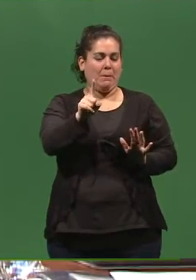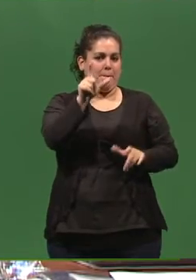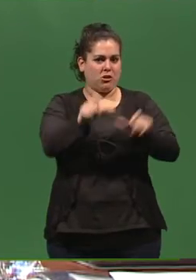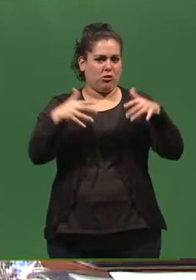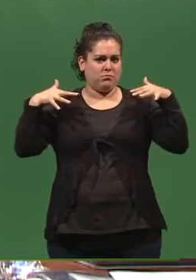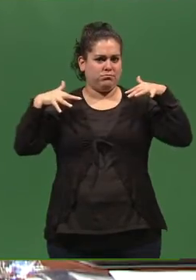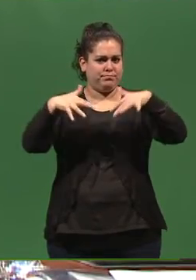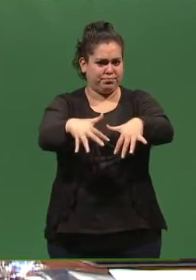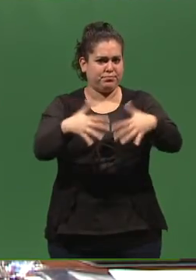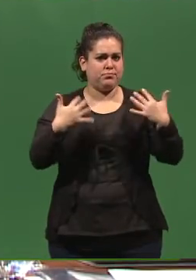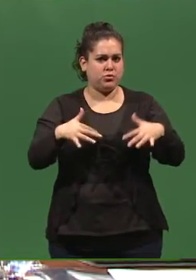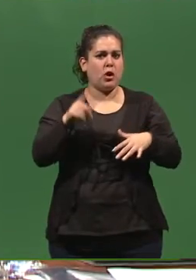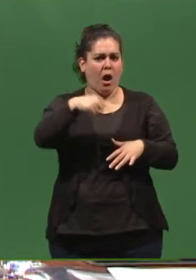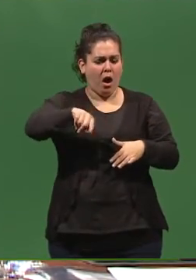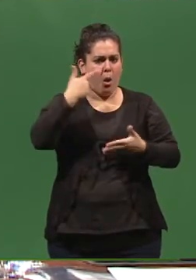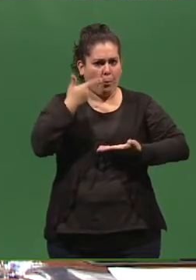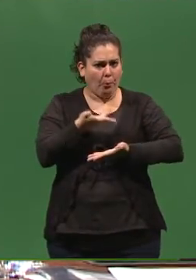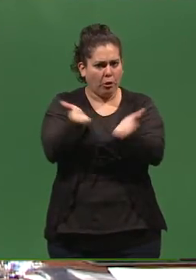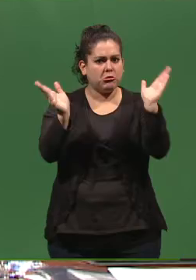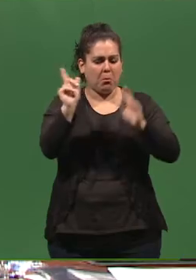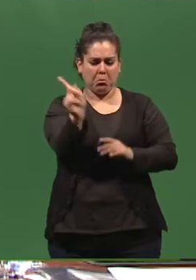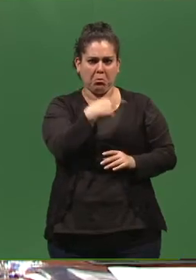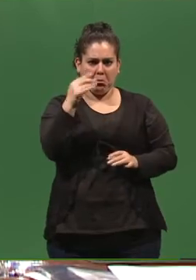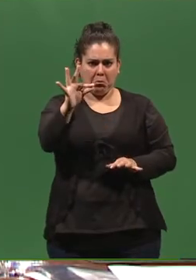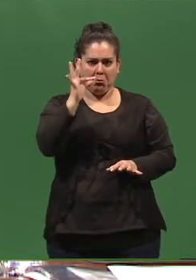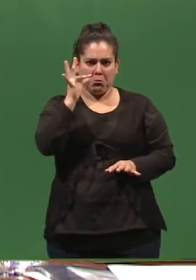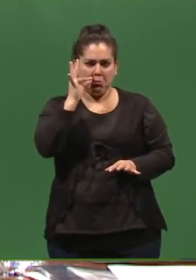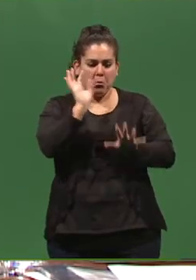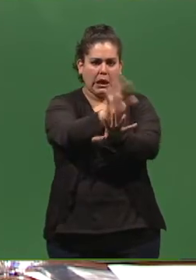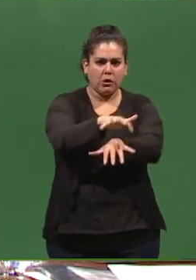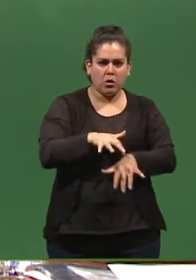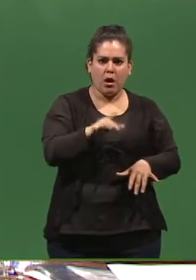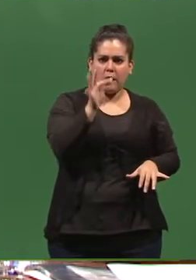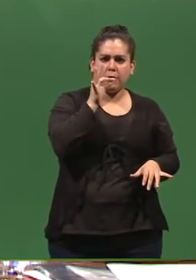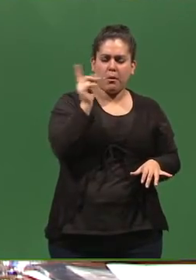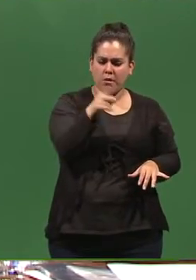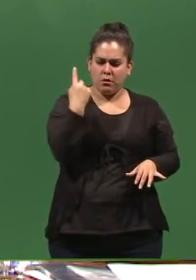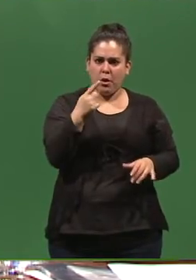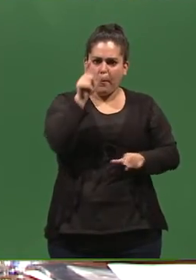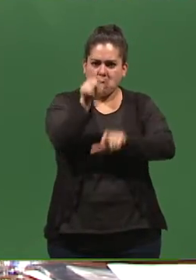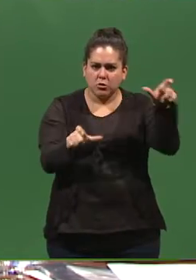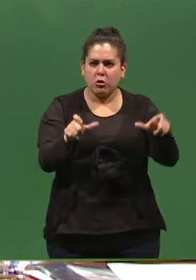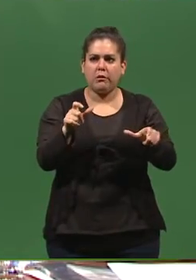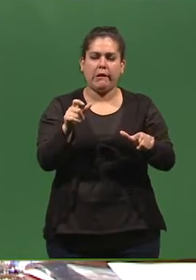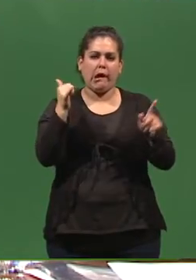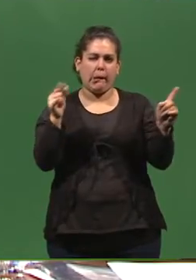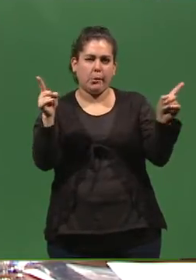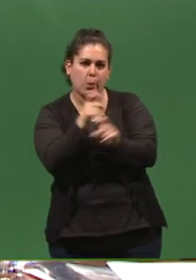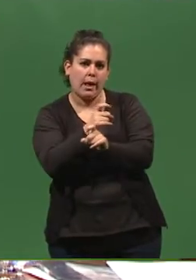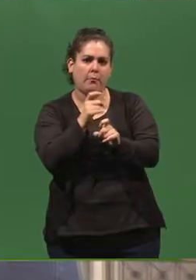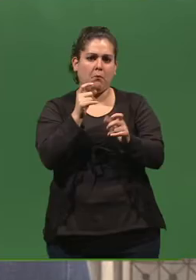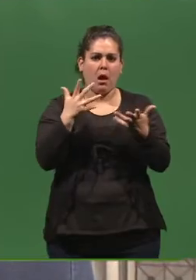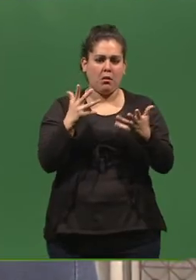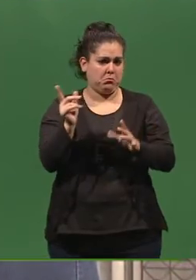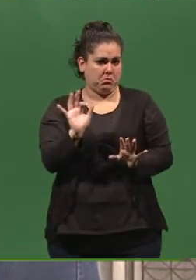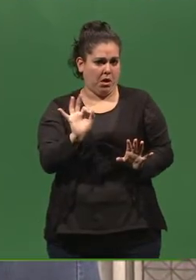año consecutivo y de esa manera pudimos demostrar que los usuarios y cultivadores de cannabis no somos personas, digamos, que seamos problemáticas,